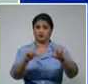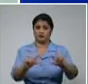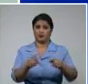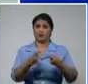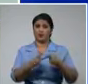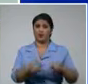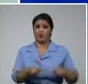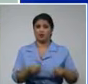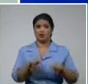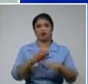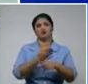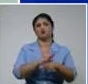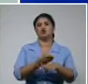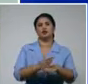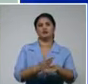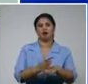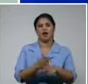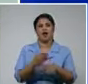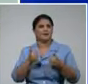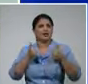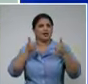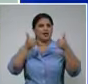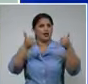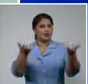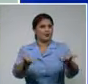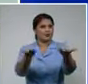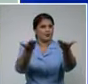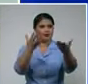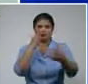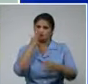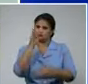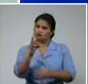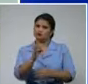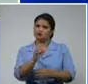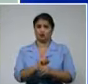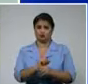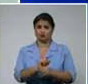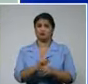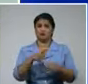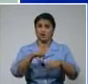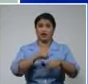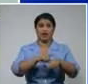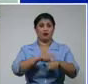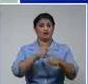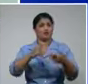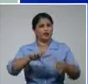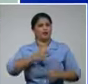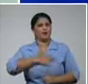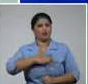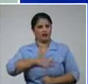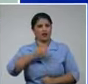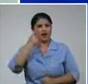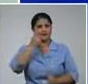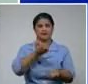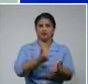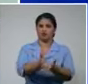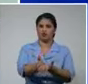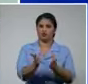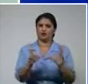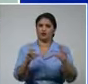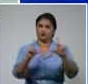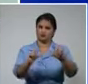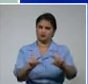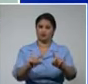no se puede evaluar hasta que se mantenga durante un periodo de tiempo. Esta provincia ayer también tuvo